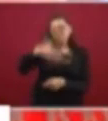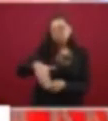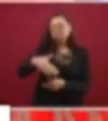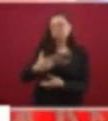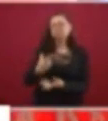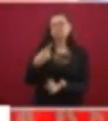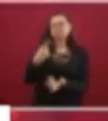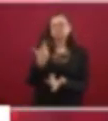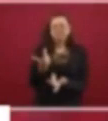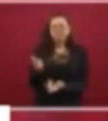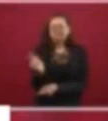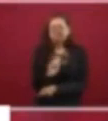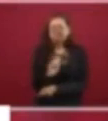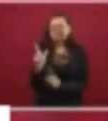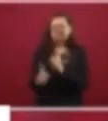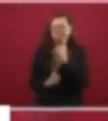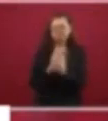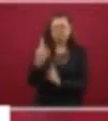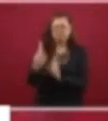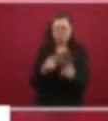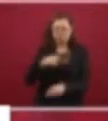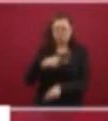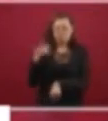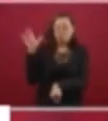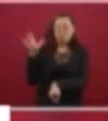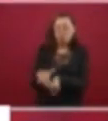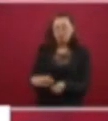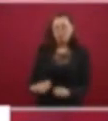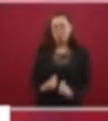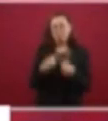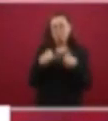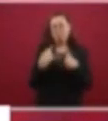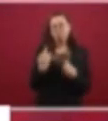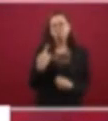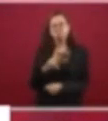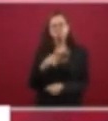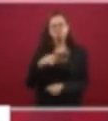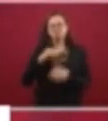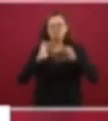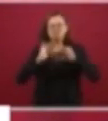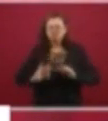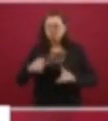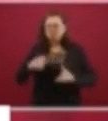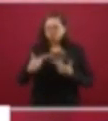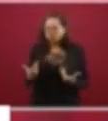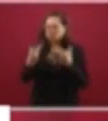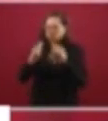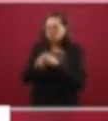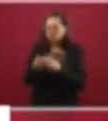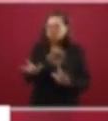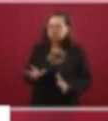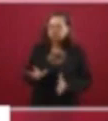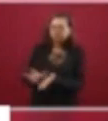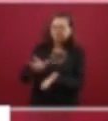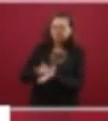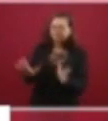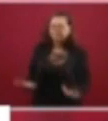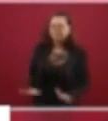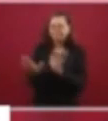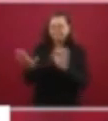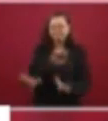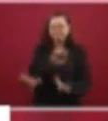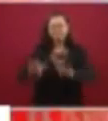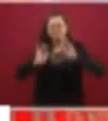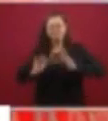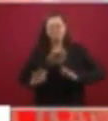temas, y dedicarnos sí a los atletas, y ahorita sí festejar con ellos. Pero insisto, el caminar se demuestra andando, y aquí hay